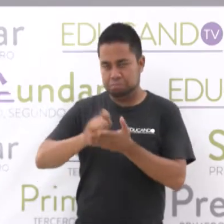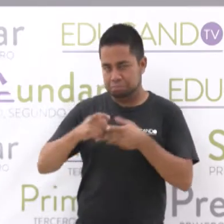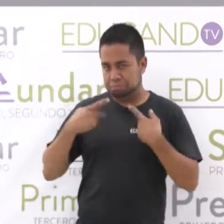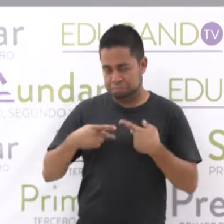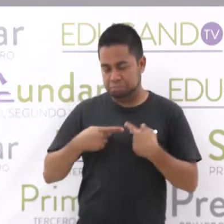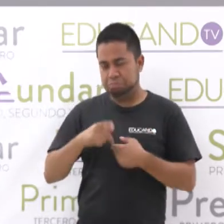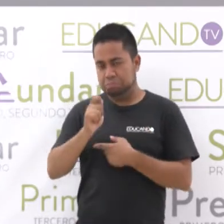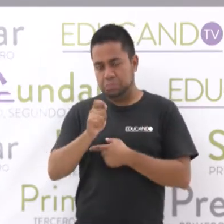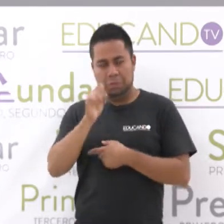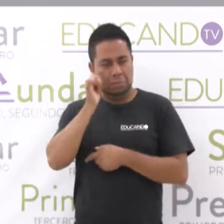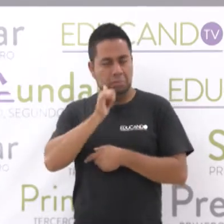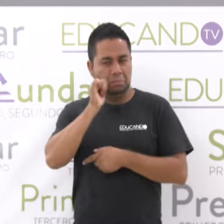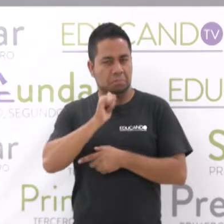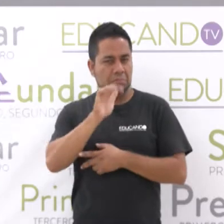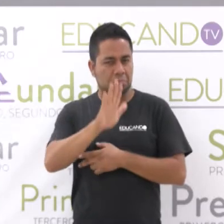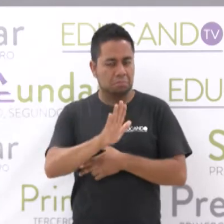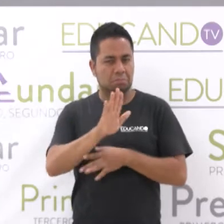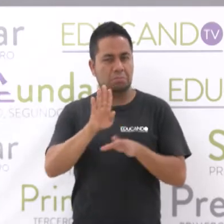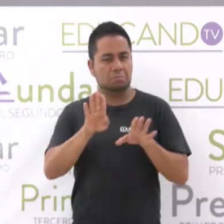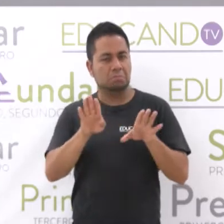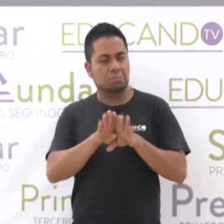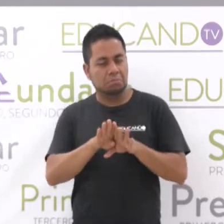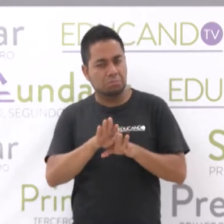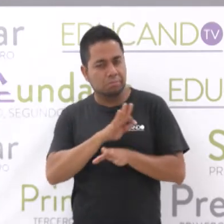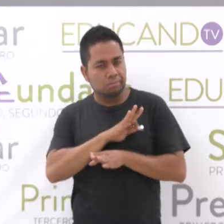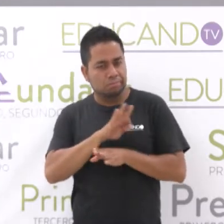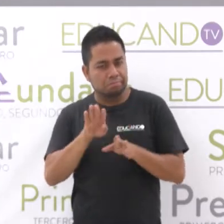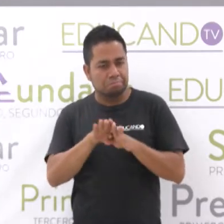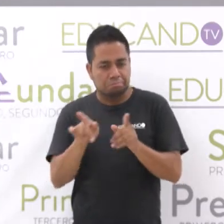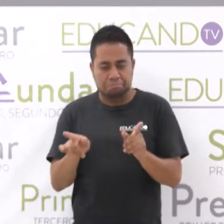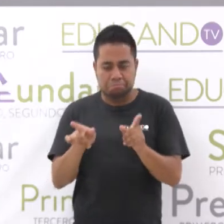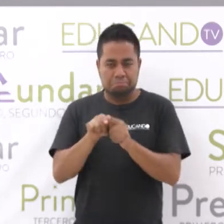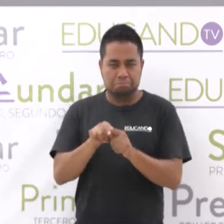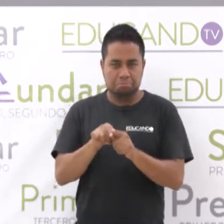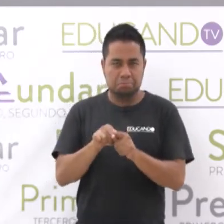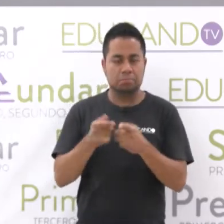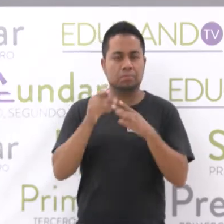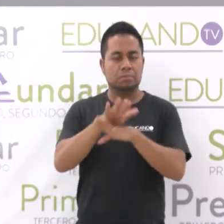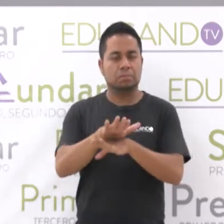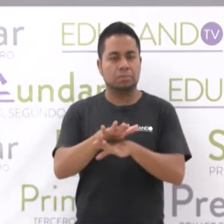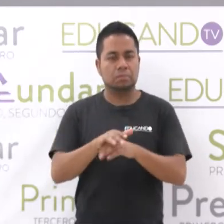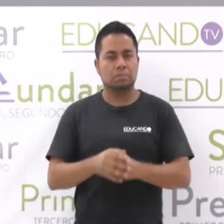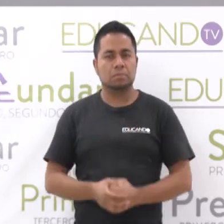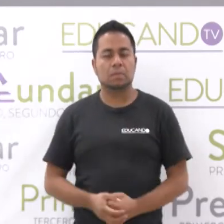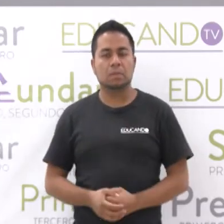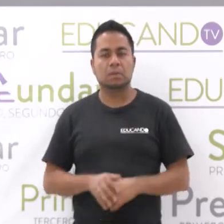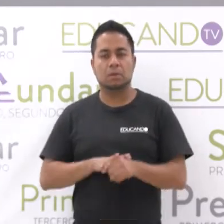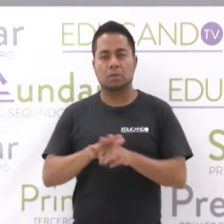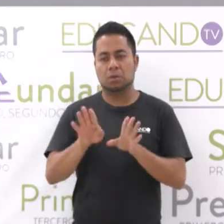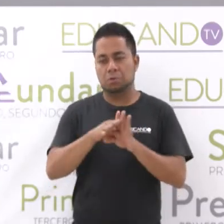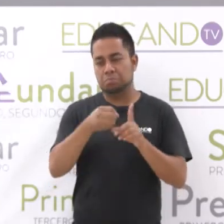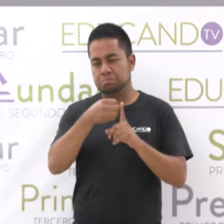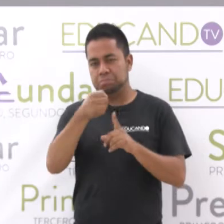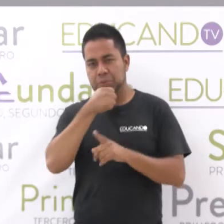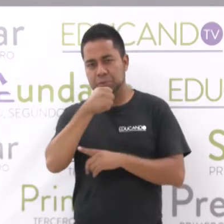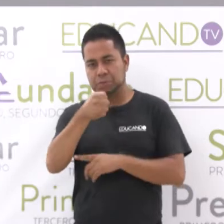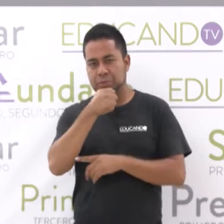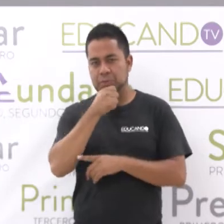escritor usualmente pues hace una conclusión de todo el